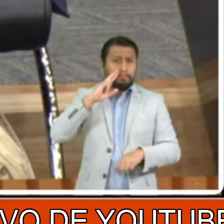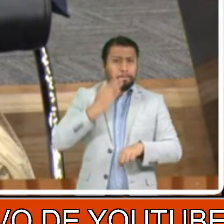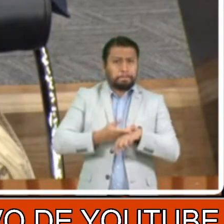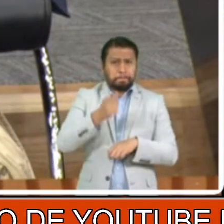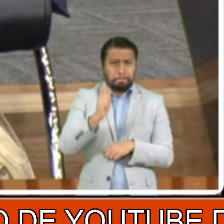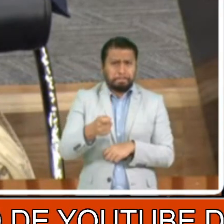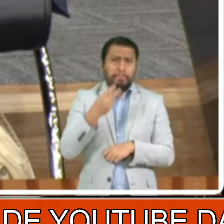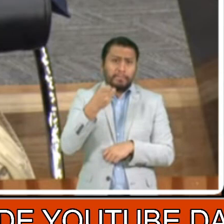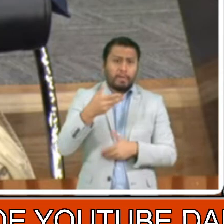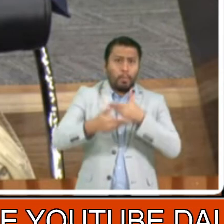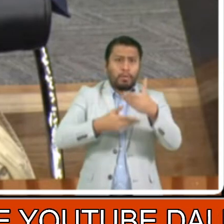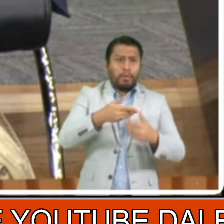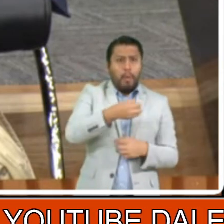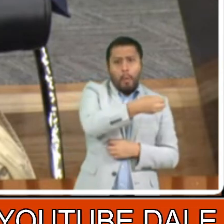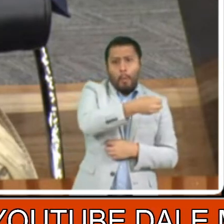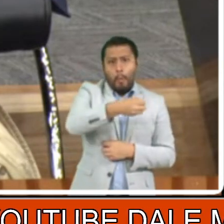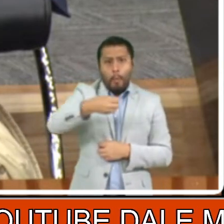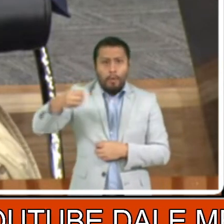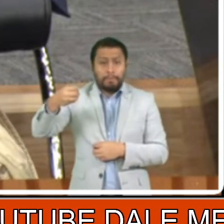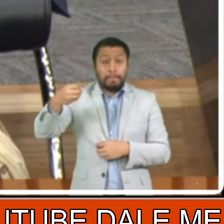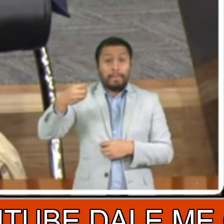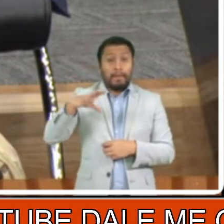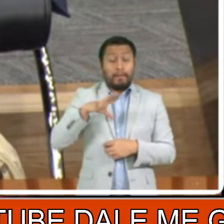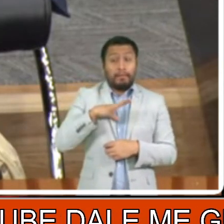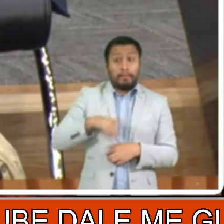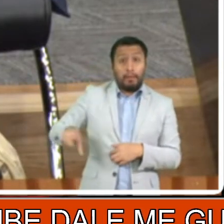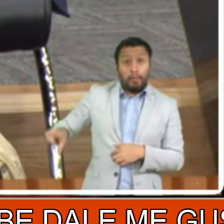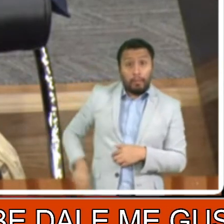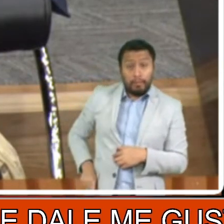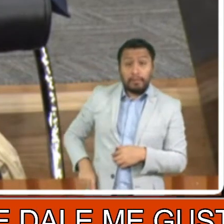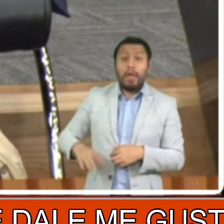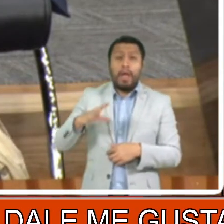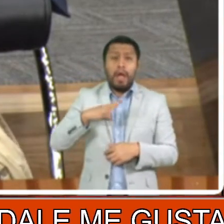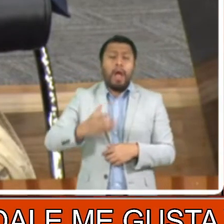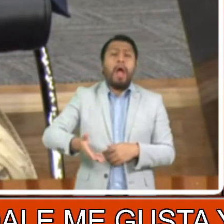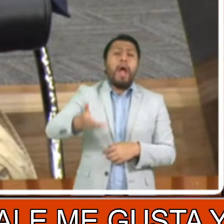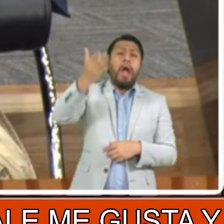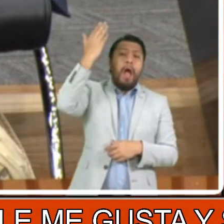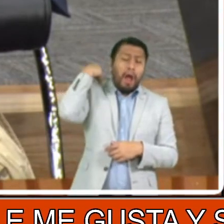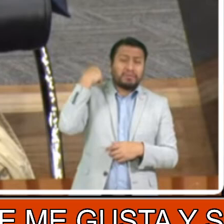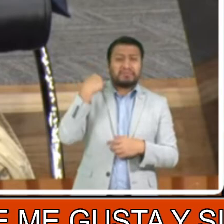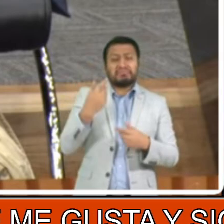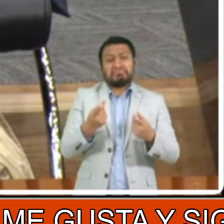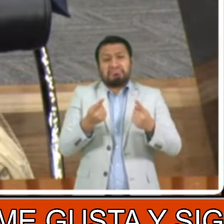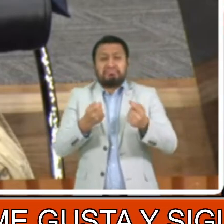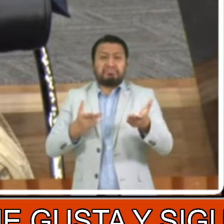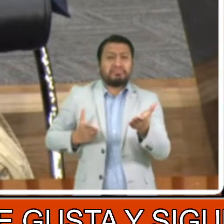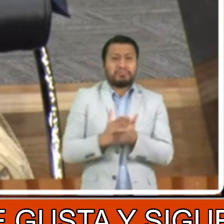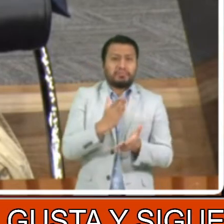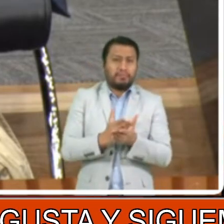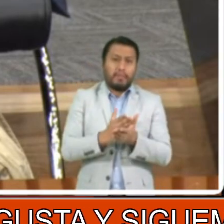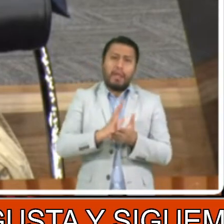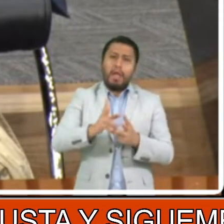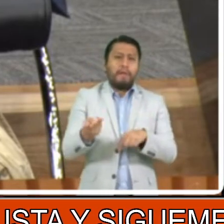gran proceso ciudadano. Los tiempos en el que el gobierno hacía y deshacía sobre las elecciones quedaron en un